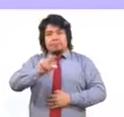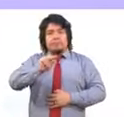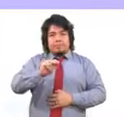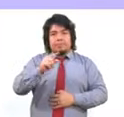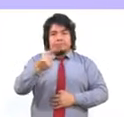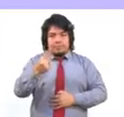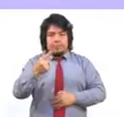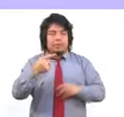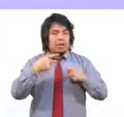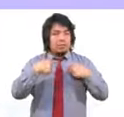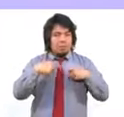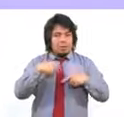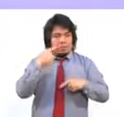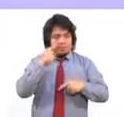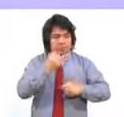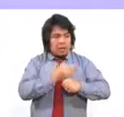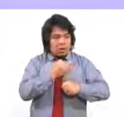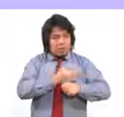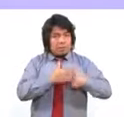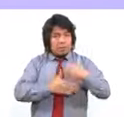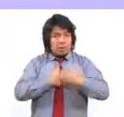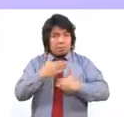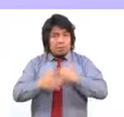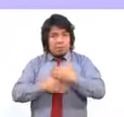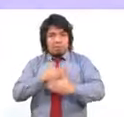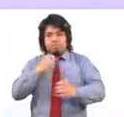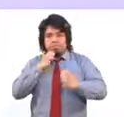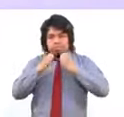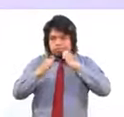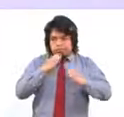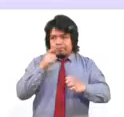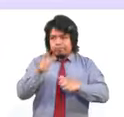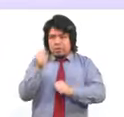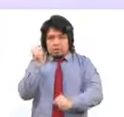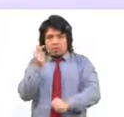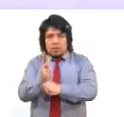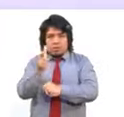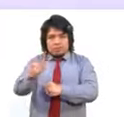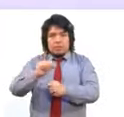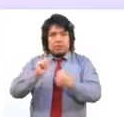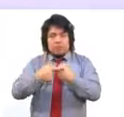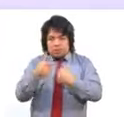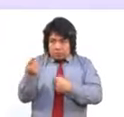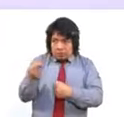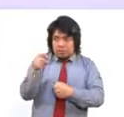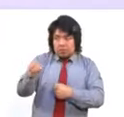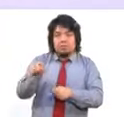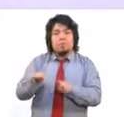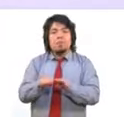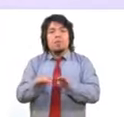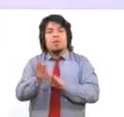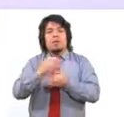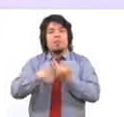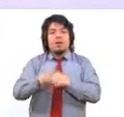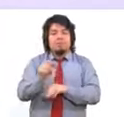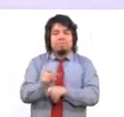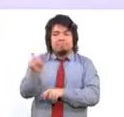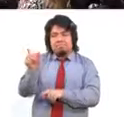casos en proceso de entrevista y detección de necesidades para las